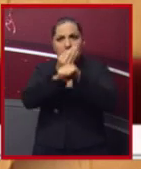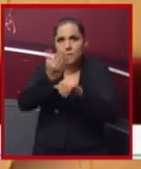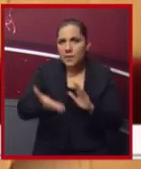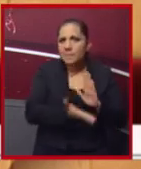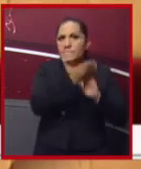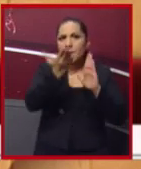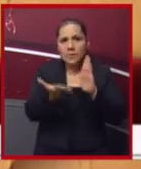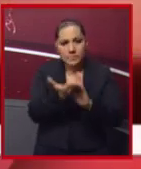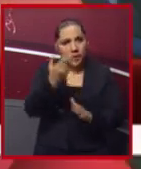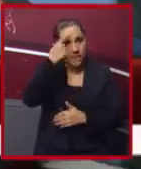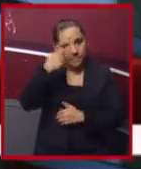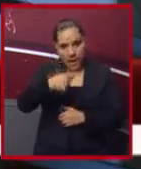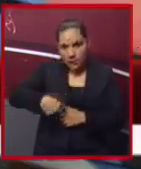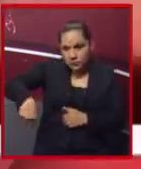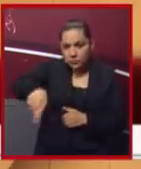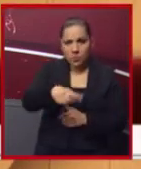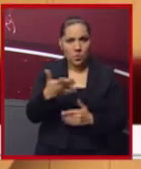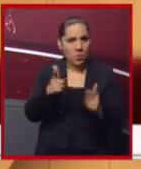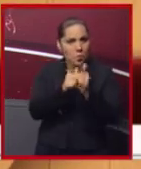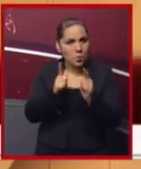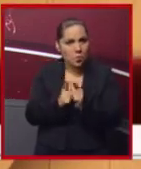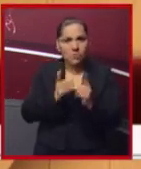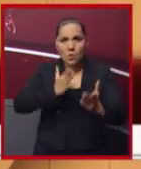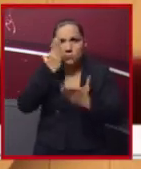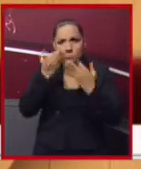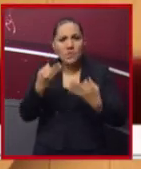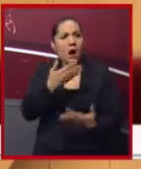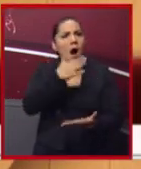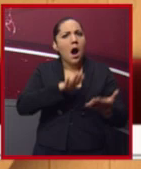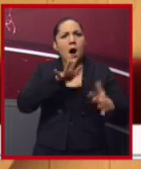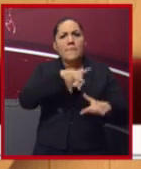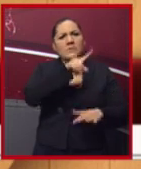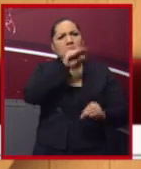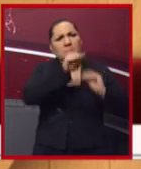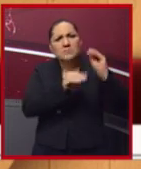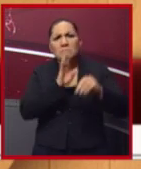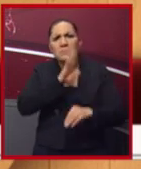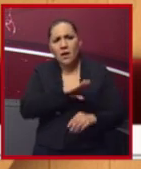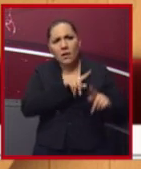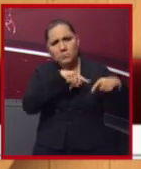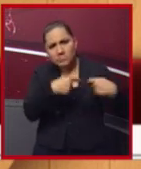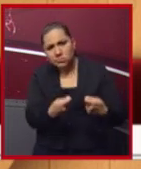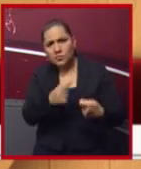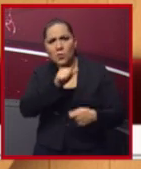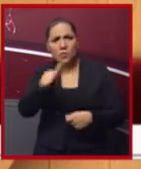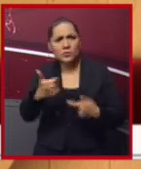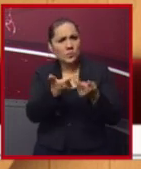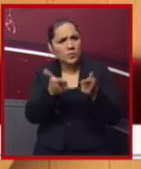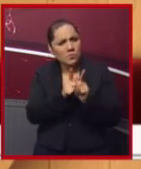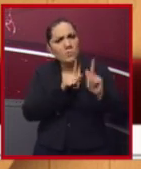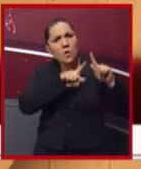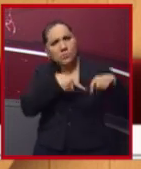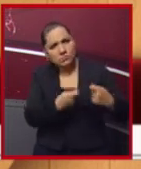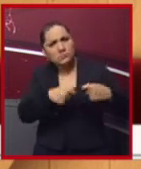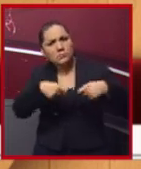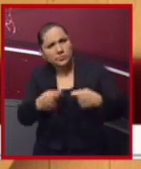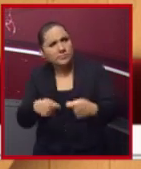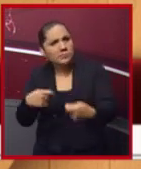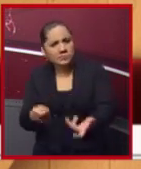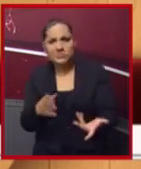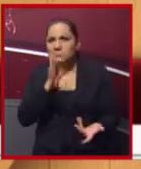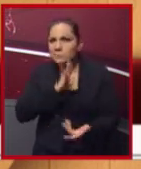generación siguen siendo los mismos. Para los docentes que acataron la ley y vieron en esta una